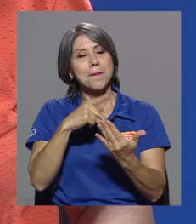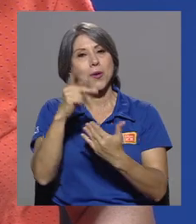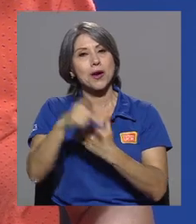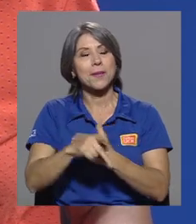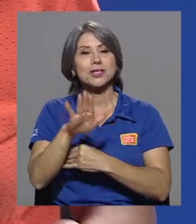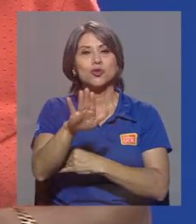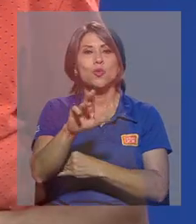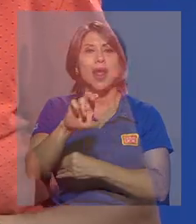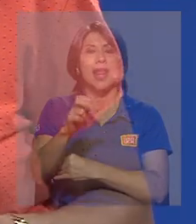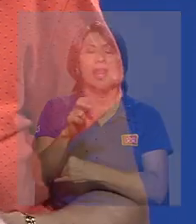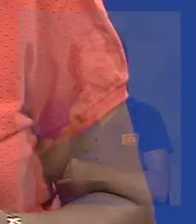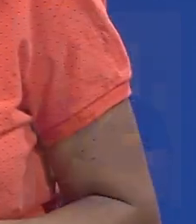programación de su canal user